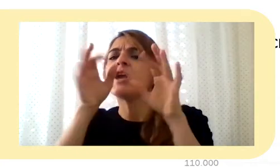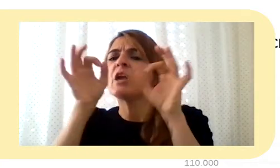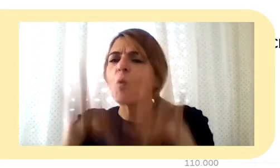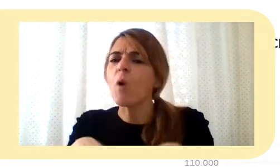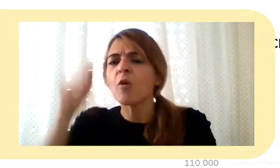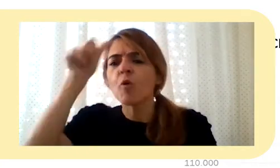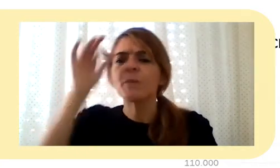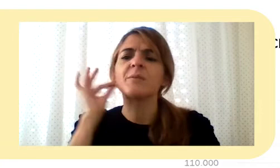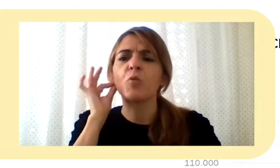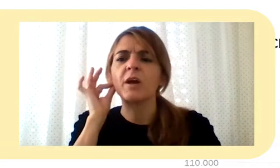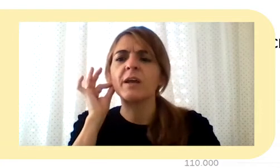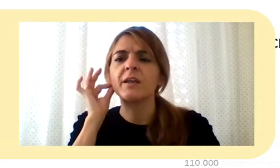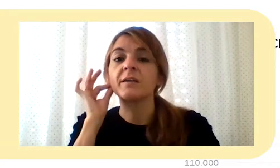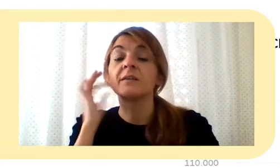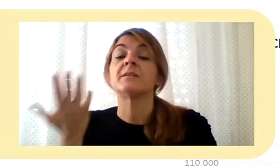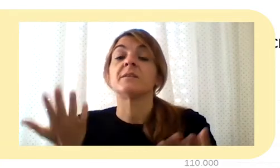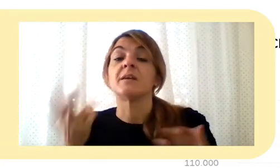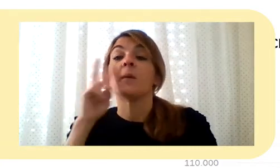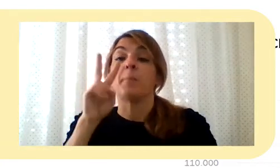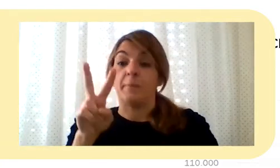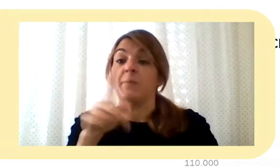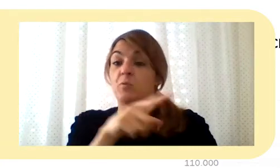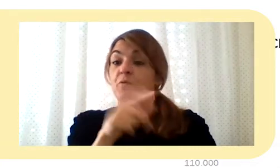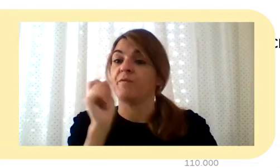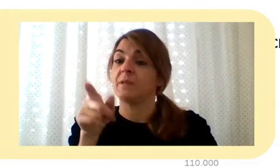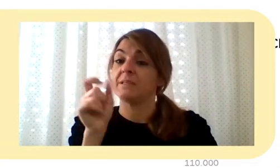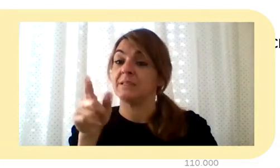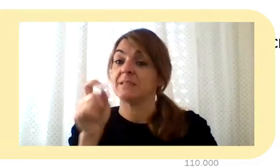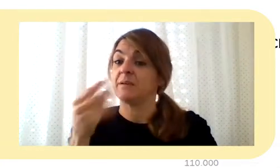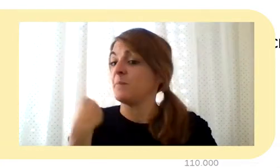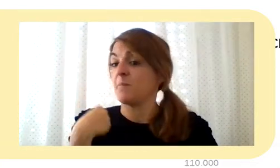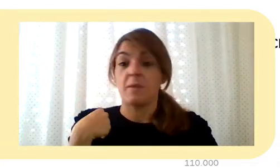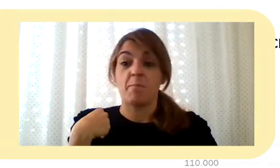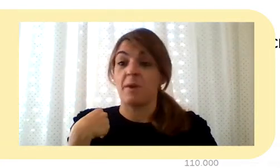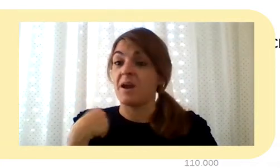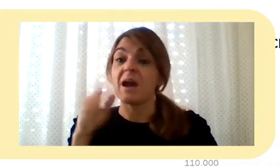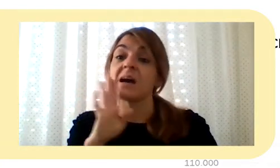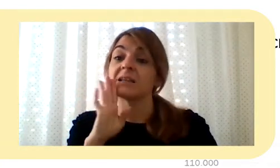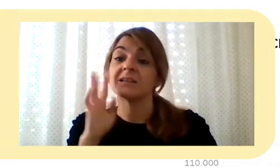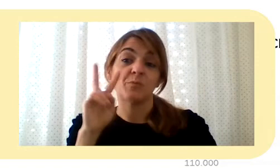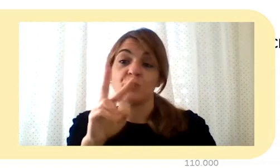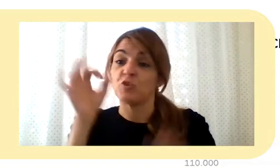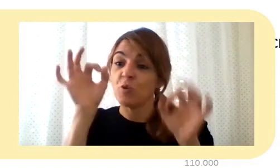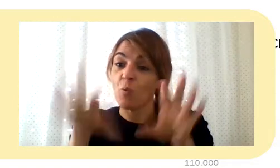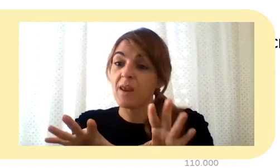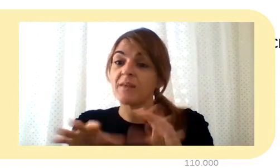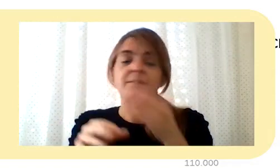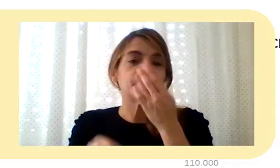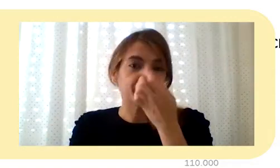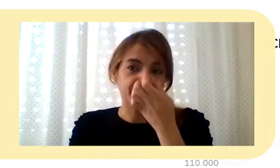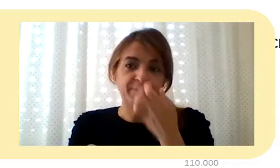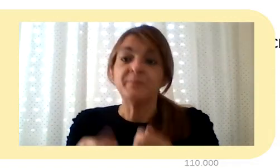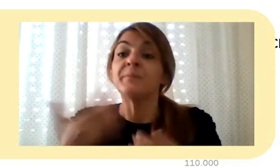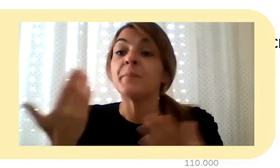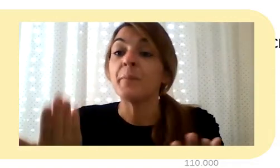bueno, como podéis ver aquí, estos 28 la misma frecuencia, como veíamos en los datos anteriores de Global Health 50-50. Pero llega un momento